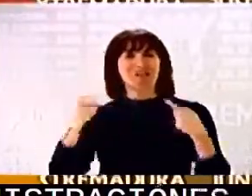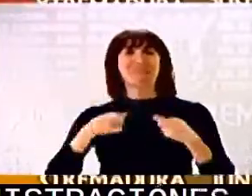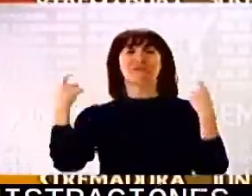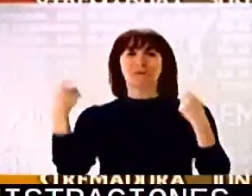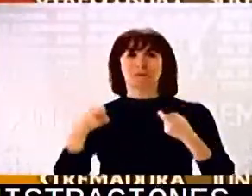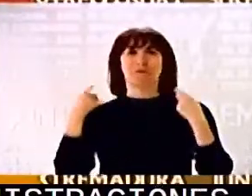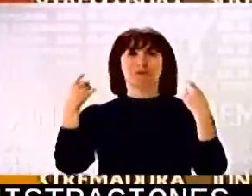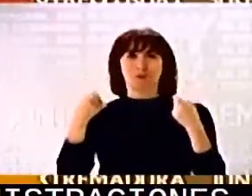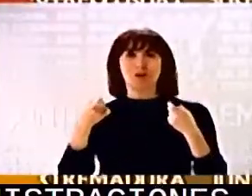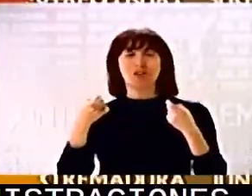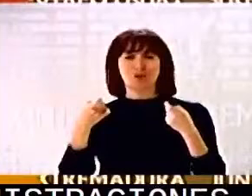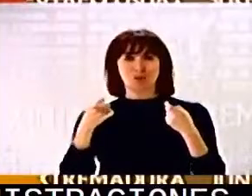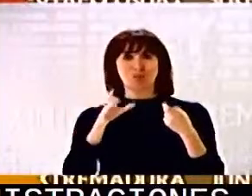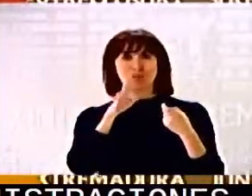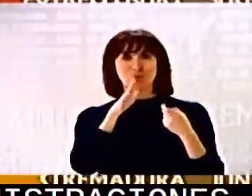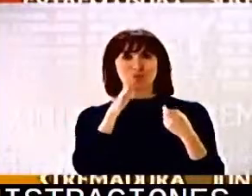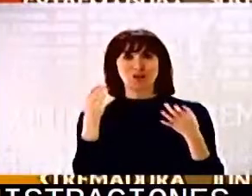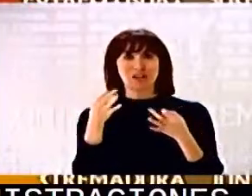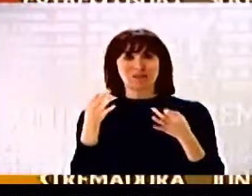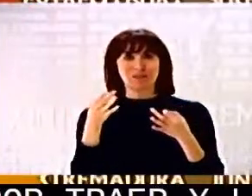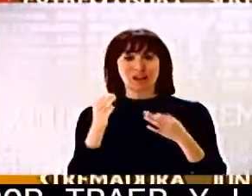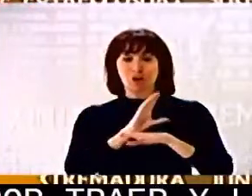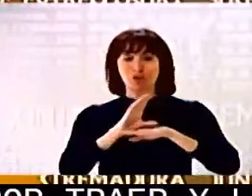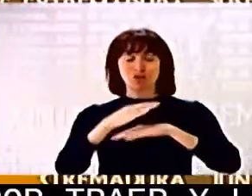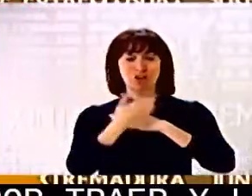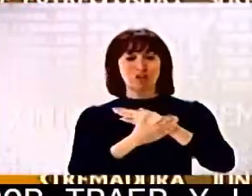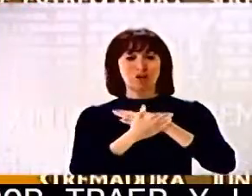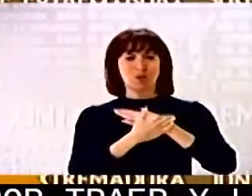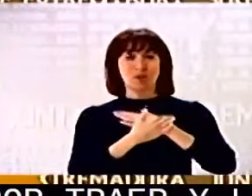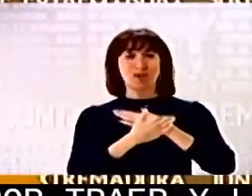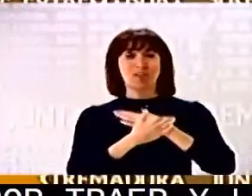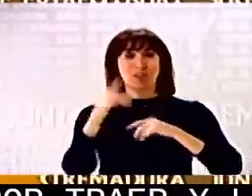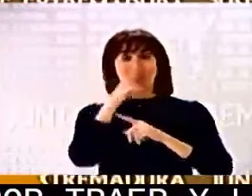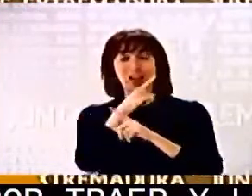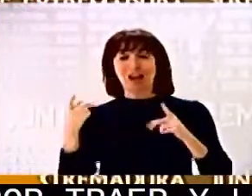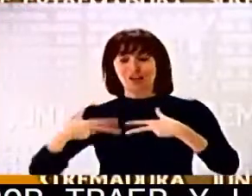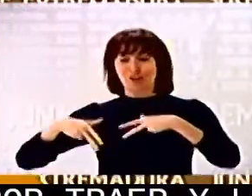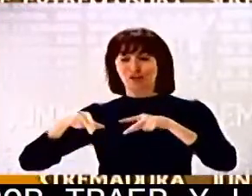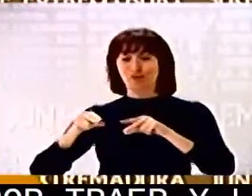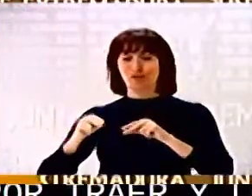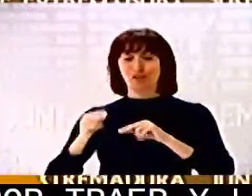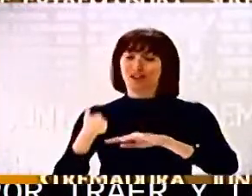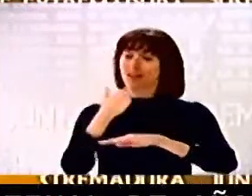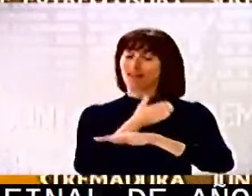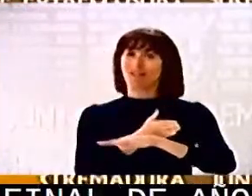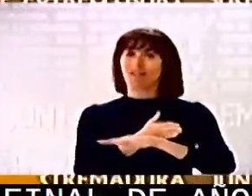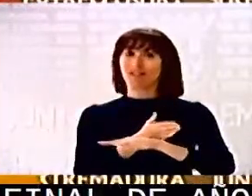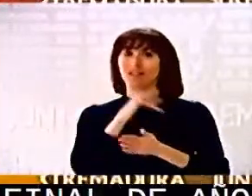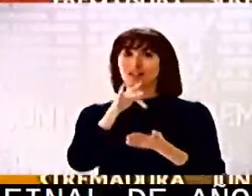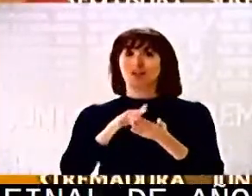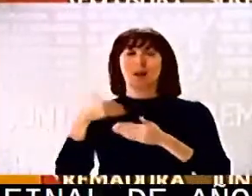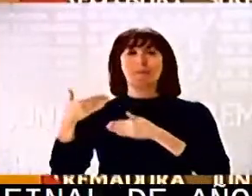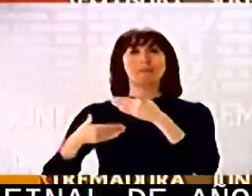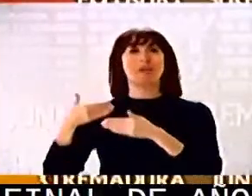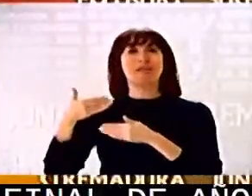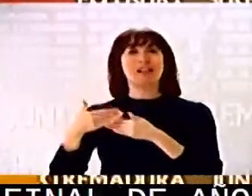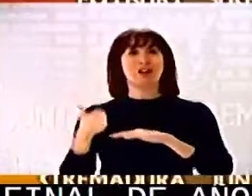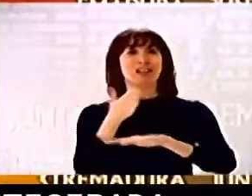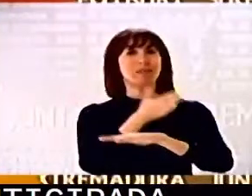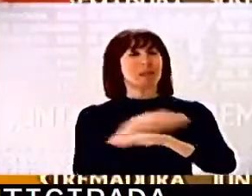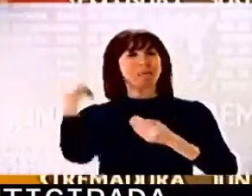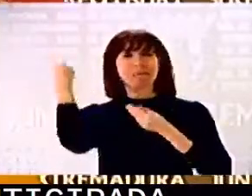extraordinario por traer en los últimos consejos de Gobierno antes de final de año distintas cuestiones en tramitación anticipada,